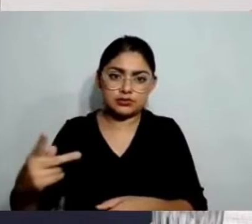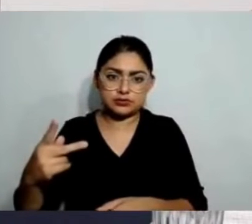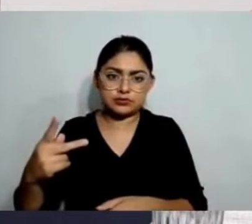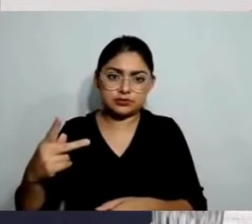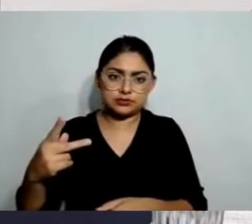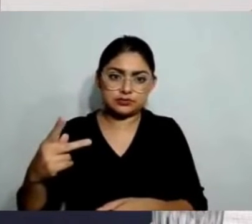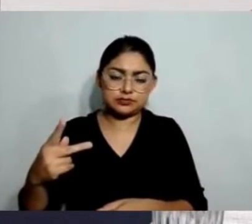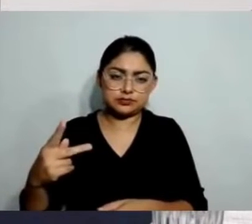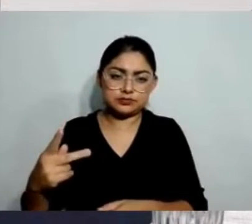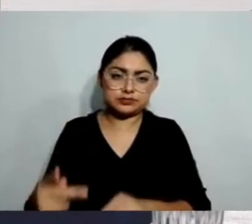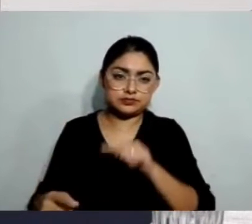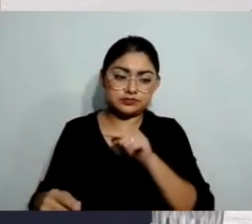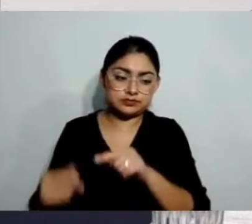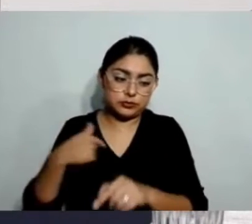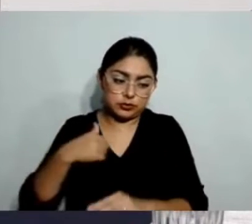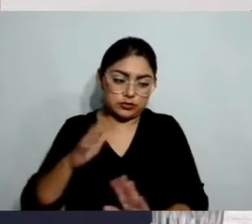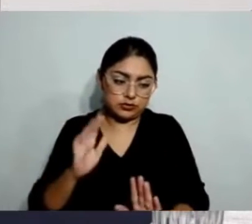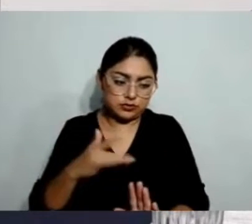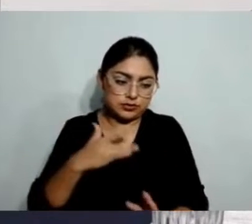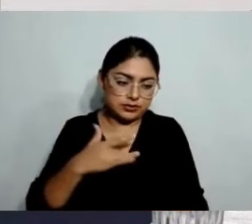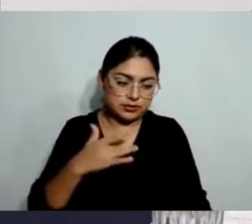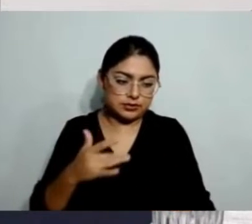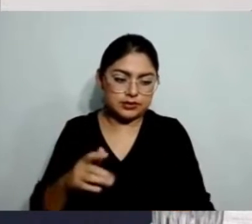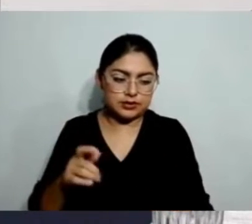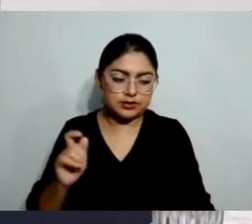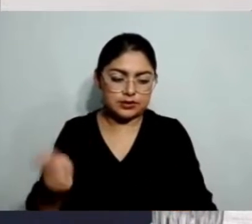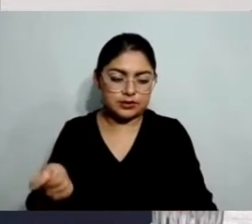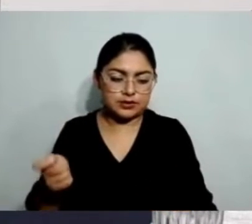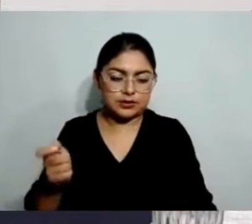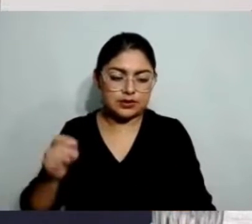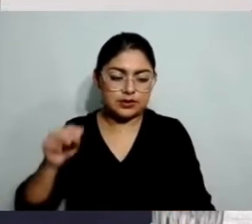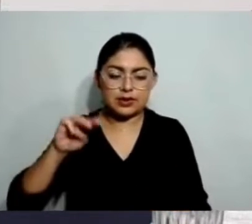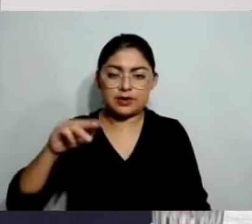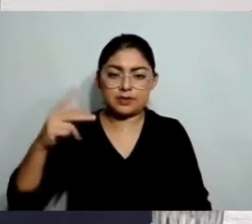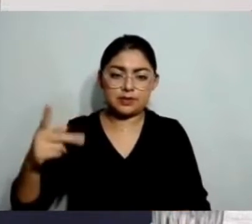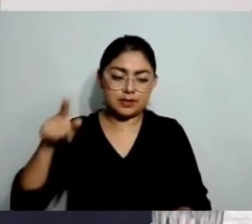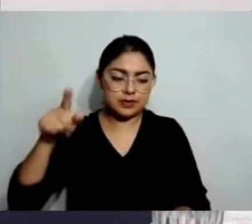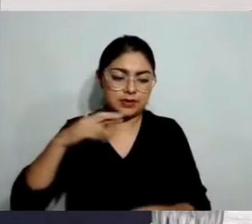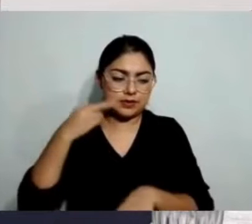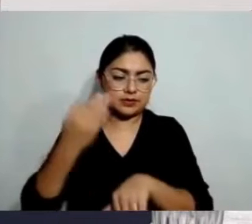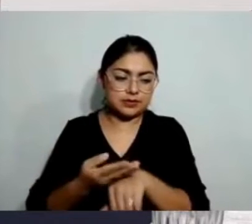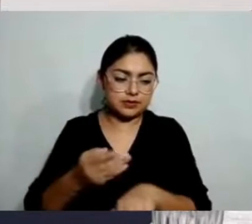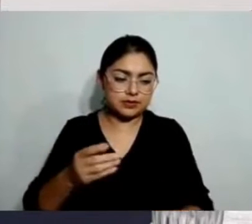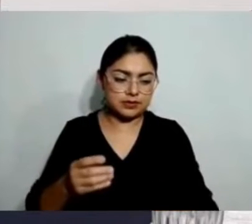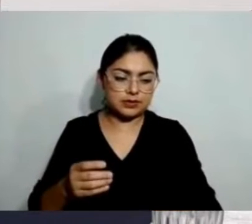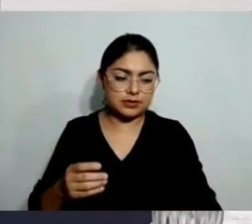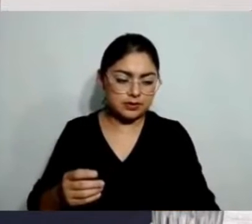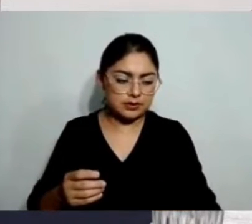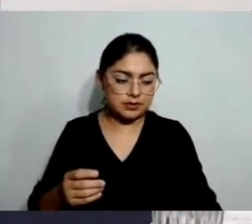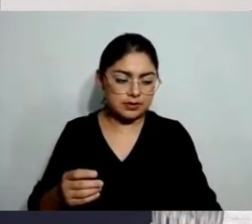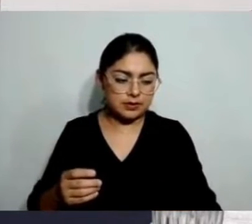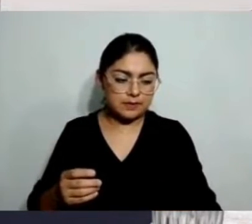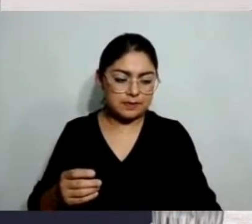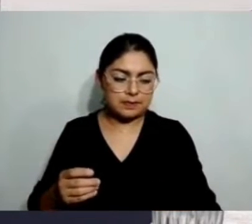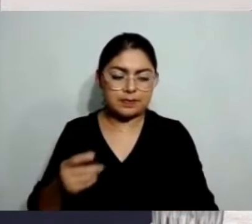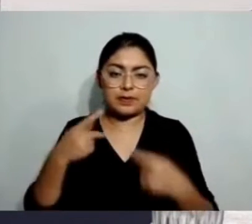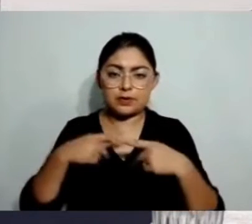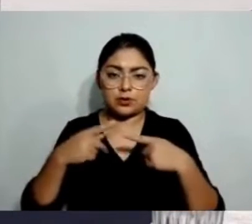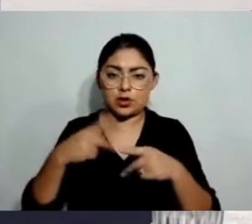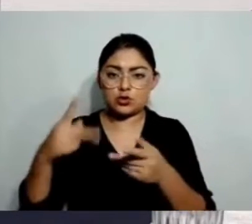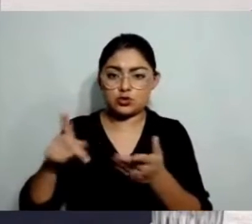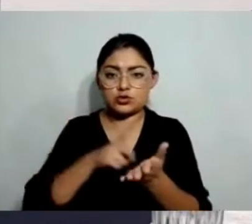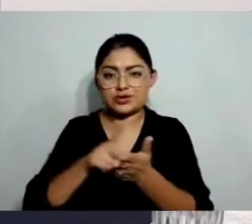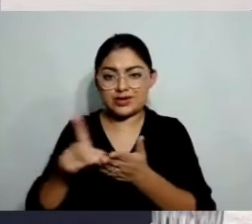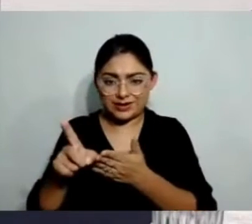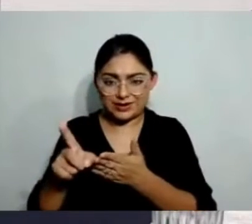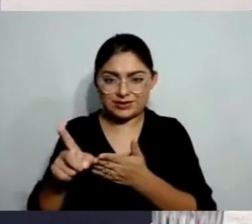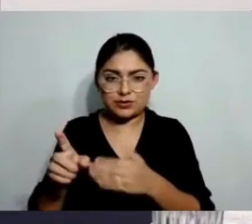lo interpreto yo es el primer garante de los derechos de una persona detenida muchos se puede pensar No pues el defensor porque al defensor le avisan de